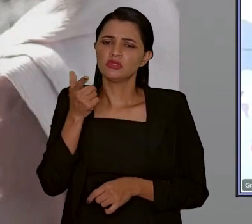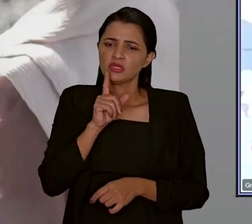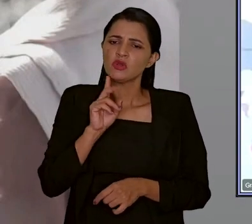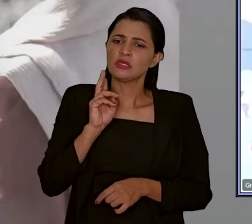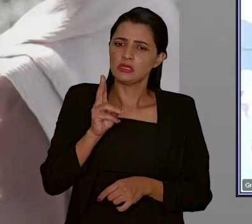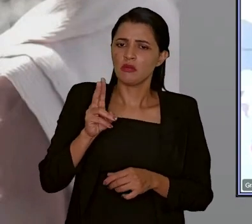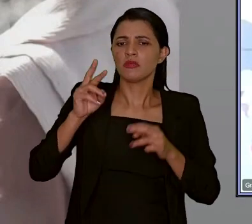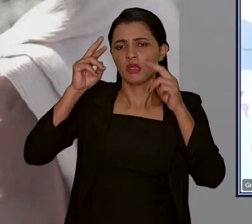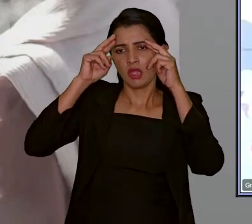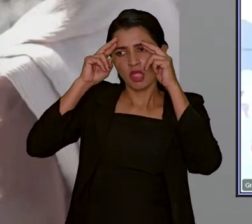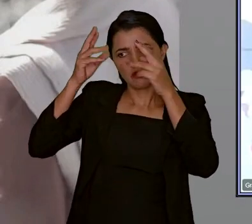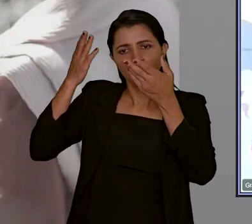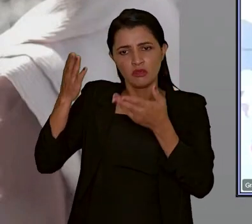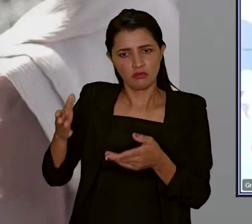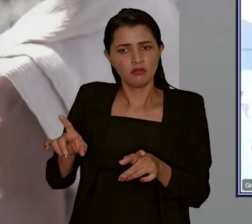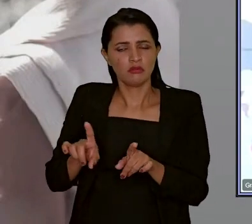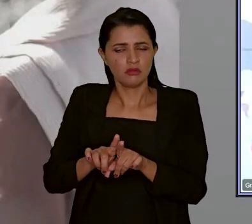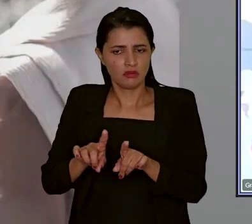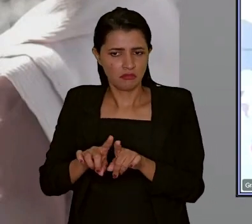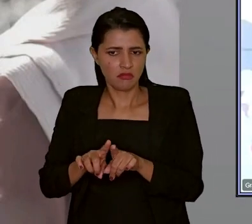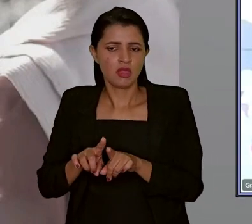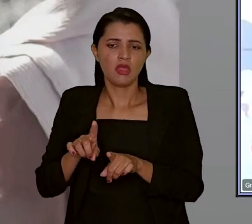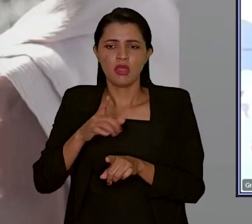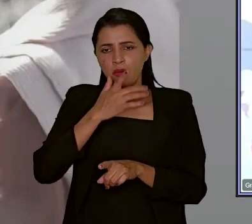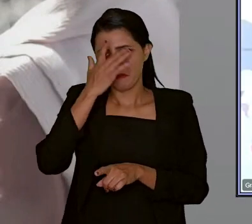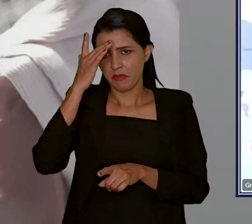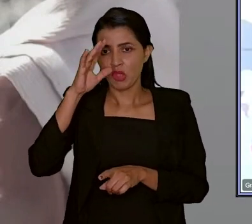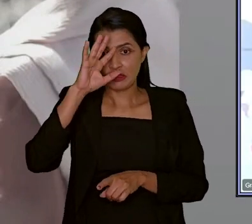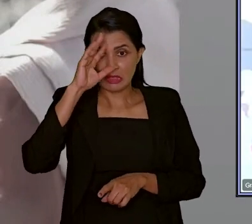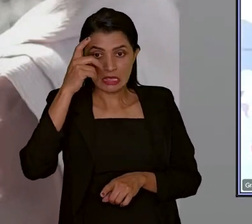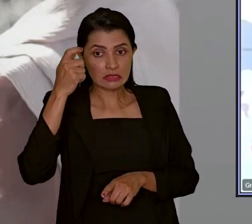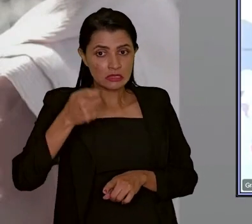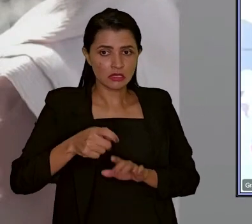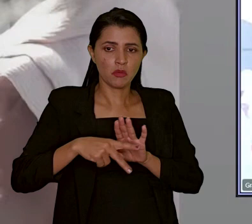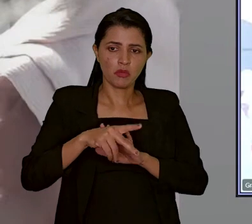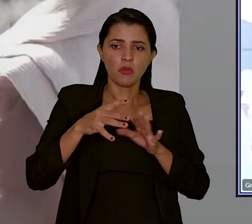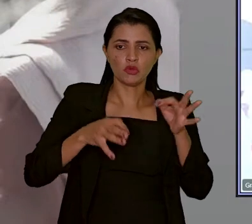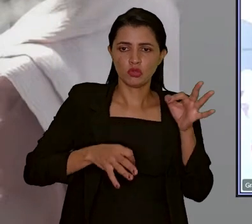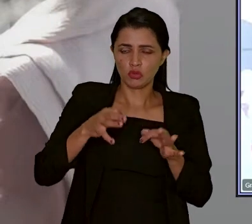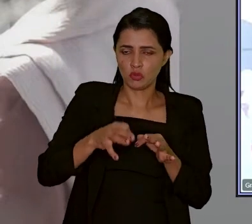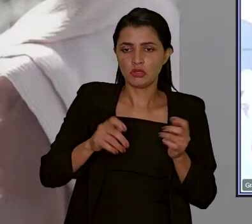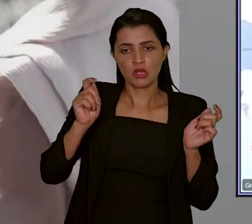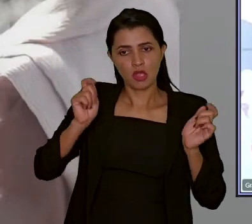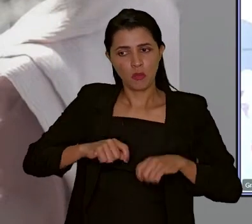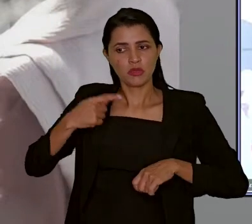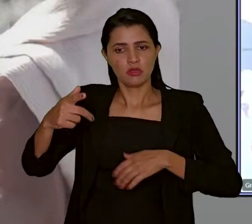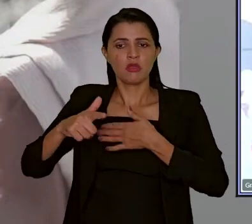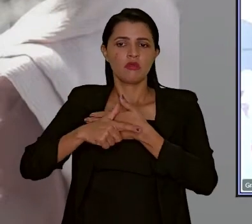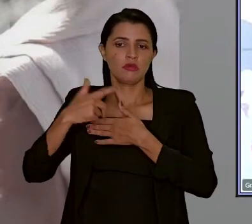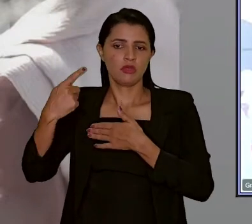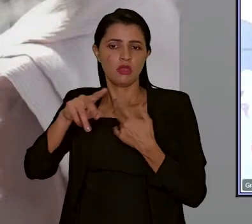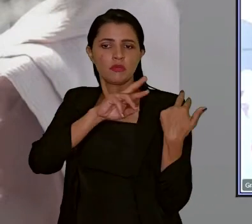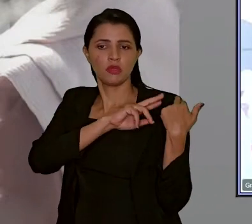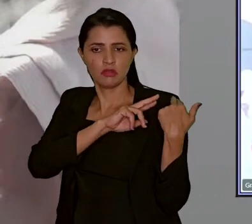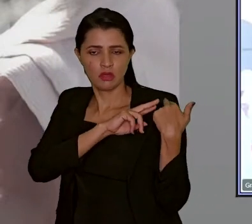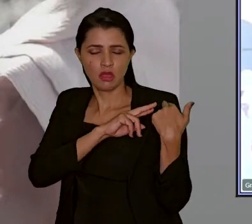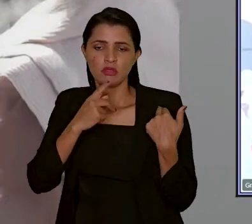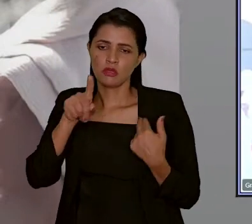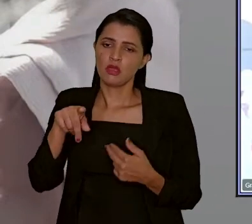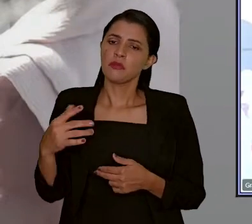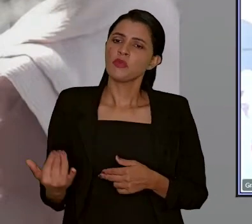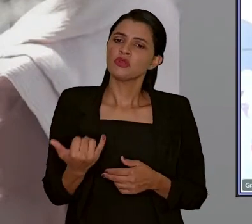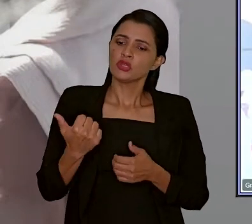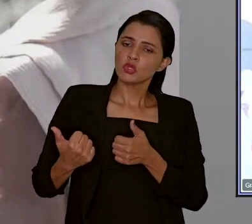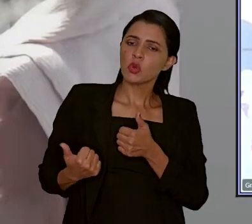que quien tiene la decisión es el juez competente. Pero esta cooperación tan importante que hacemos